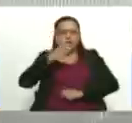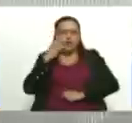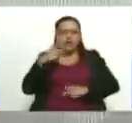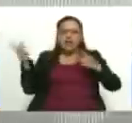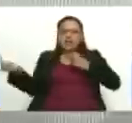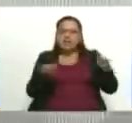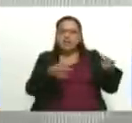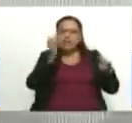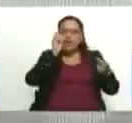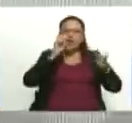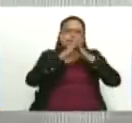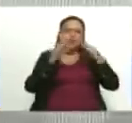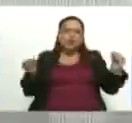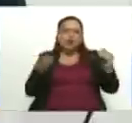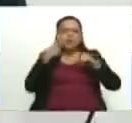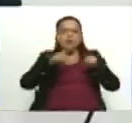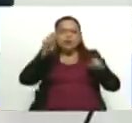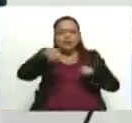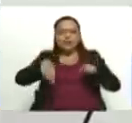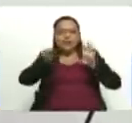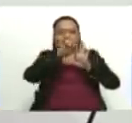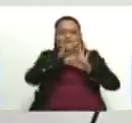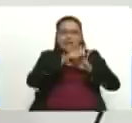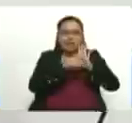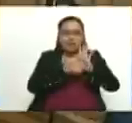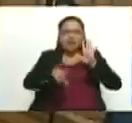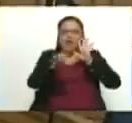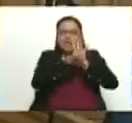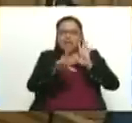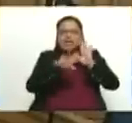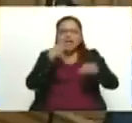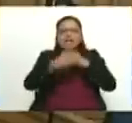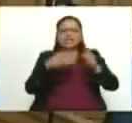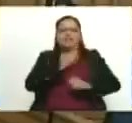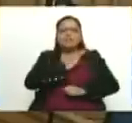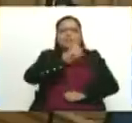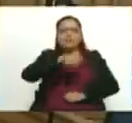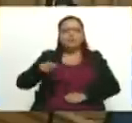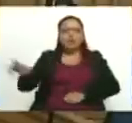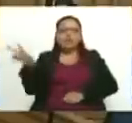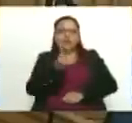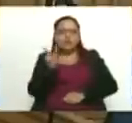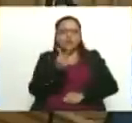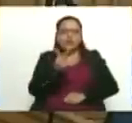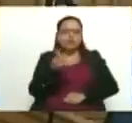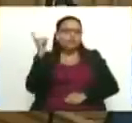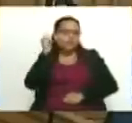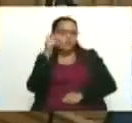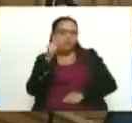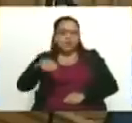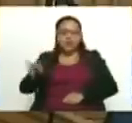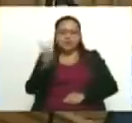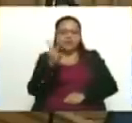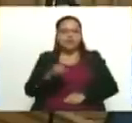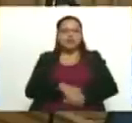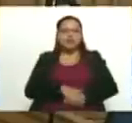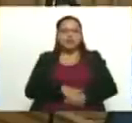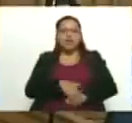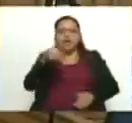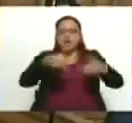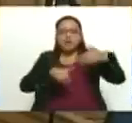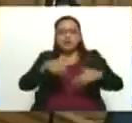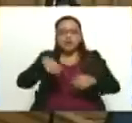todos. Pero aquí las leyes en Venezuela las hacemos los venezolanos, las venezolanas. Las elecciones